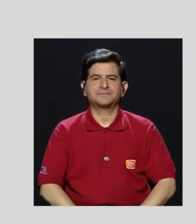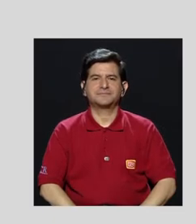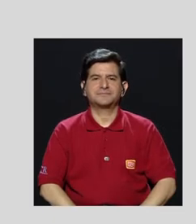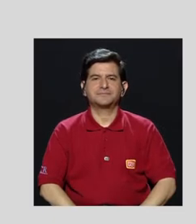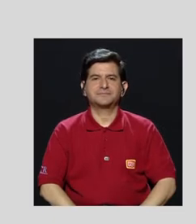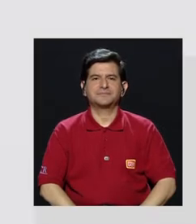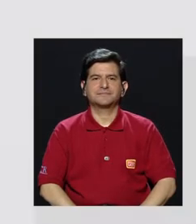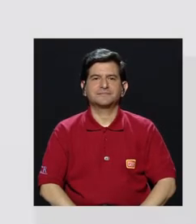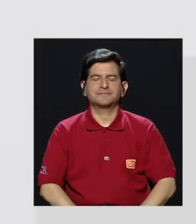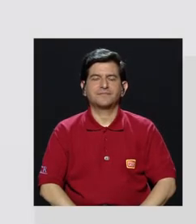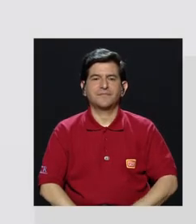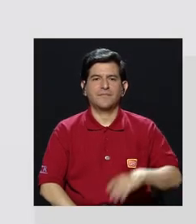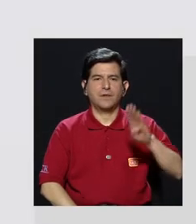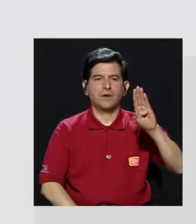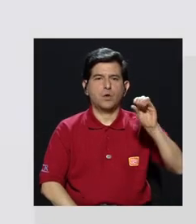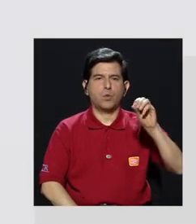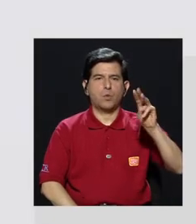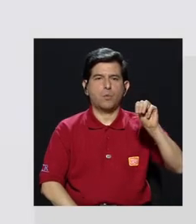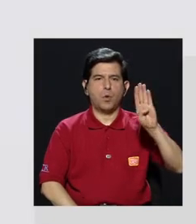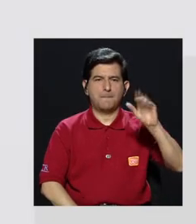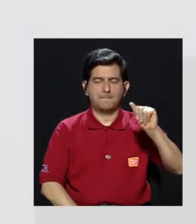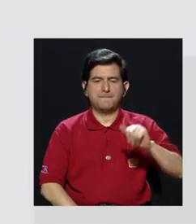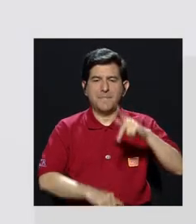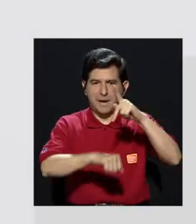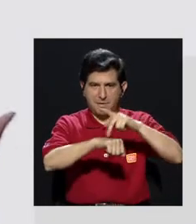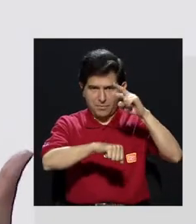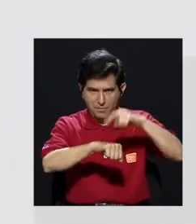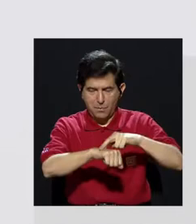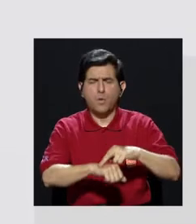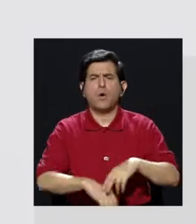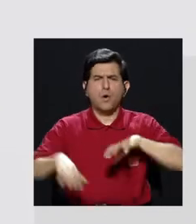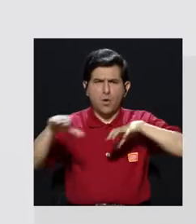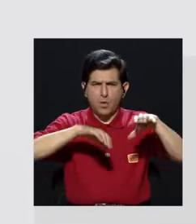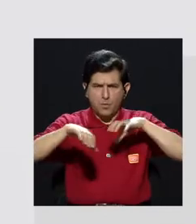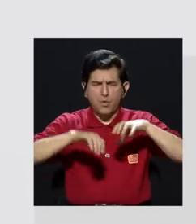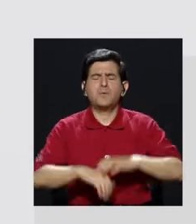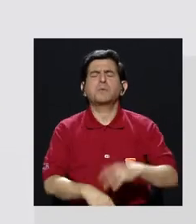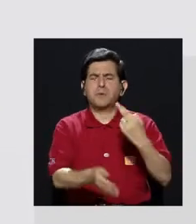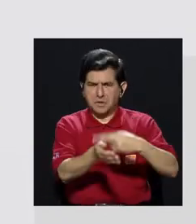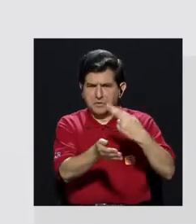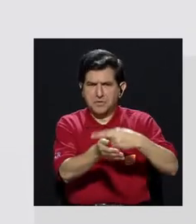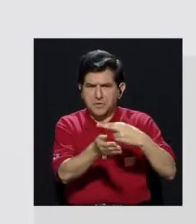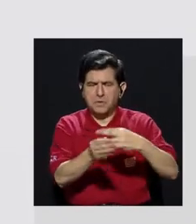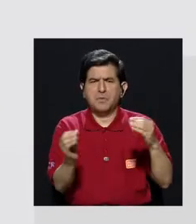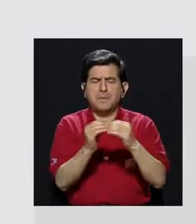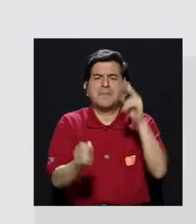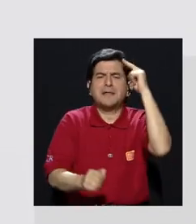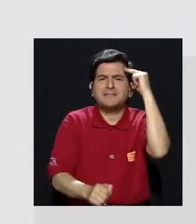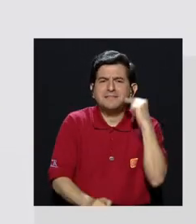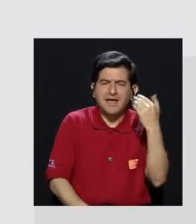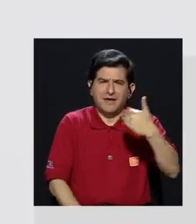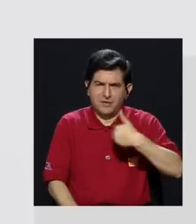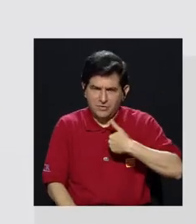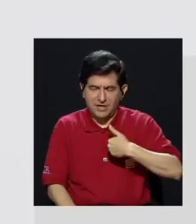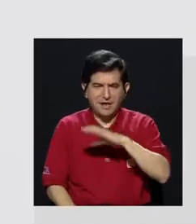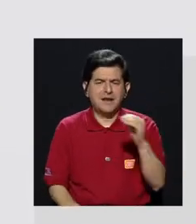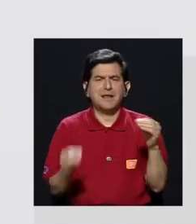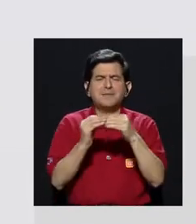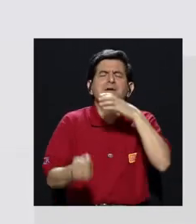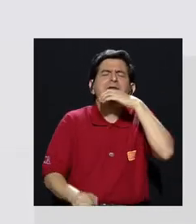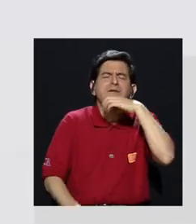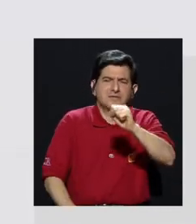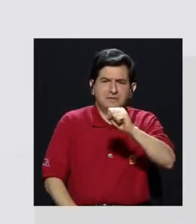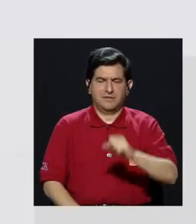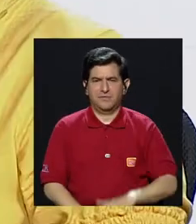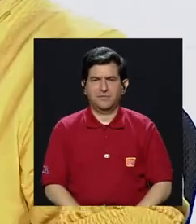el puertorriqueño es un ritmo muy movido pero es un ritmo que es el mismo más negro que tiene el puerto rico y el tipo más